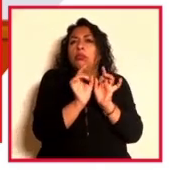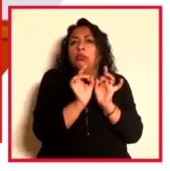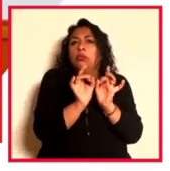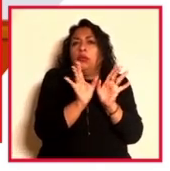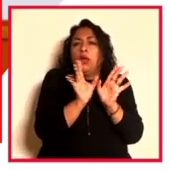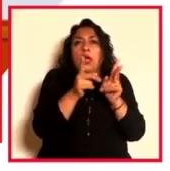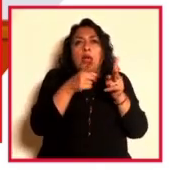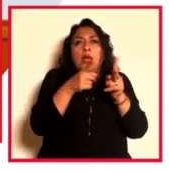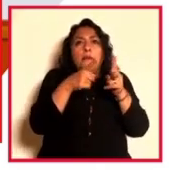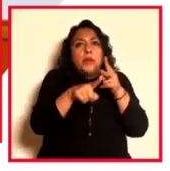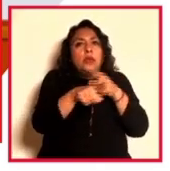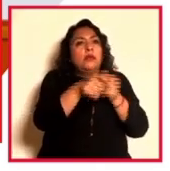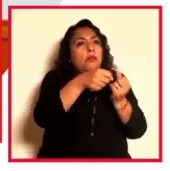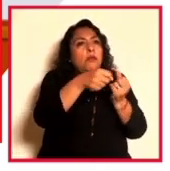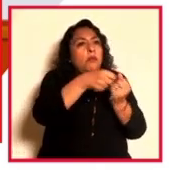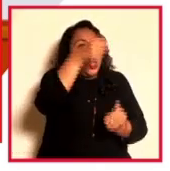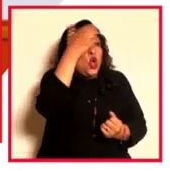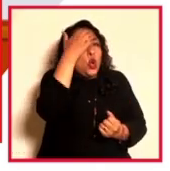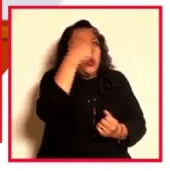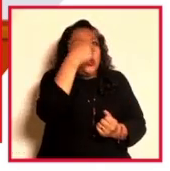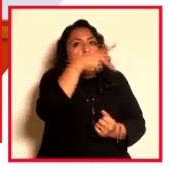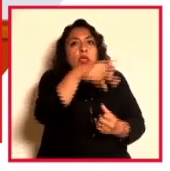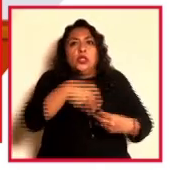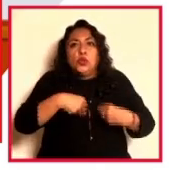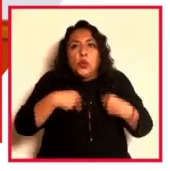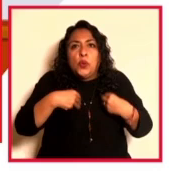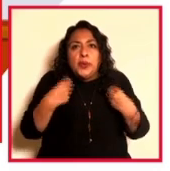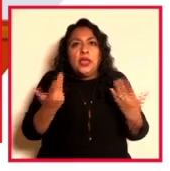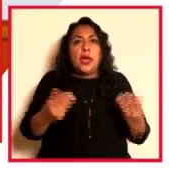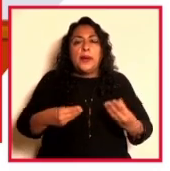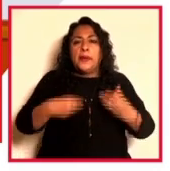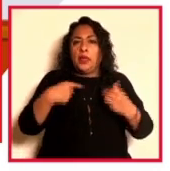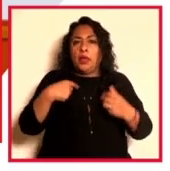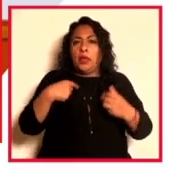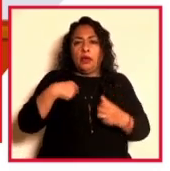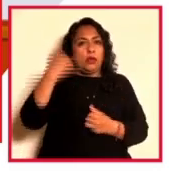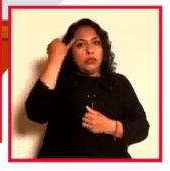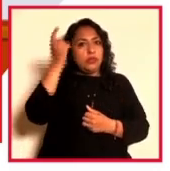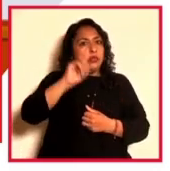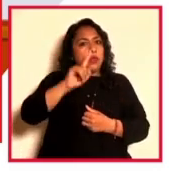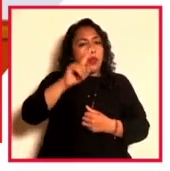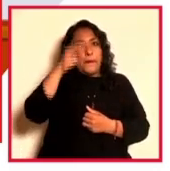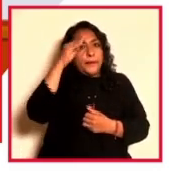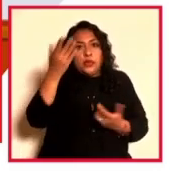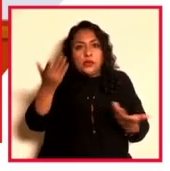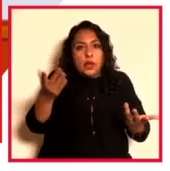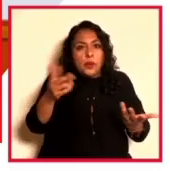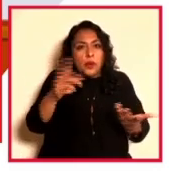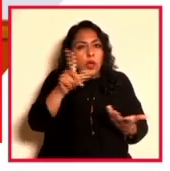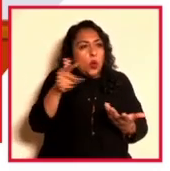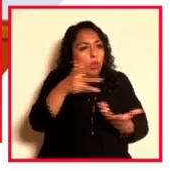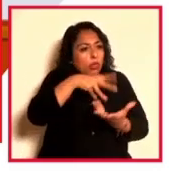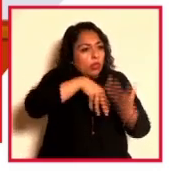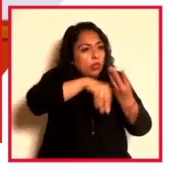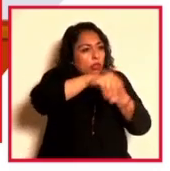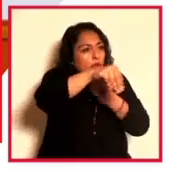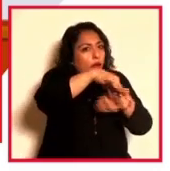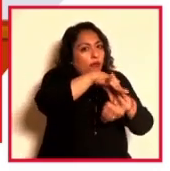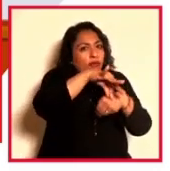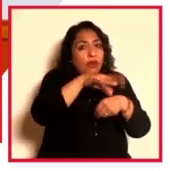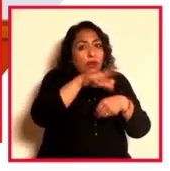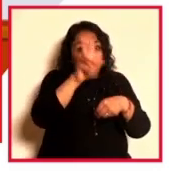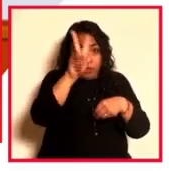a conocer algo de su vida una vida que no imaginabas y que de pronto empiezas a vivir son encuentros mágicos de